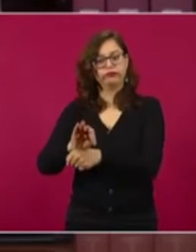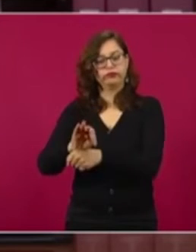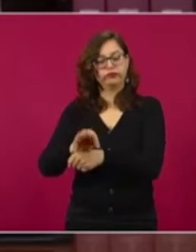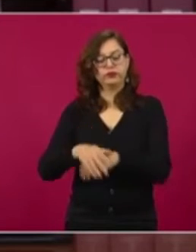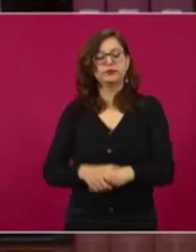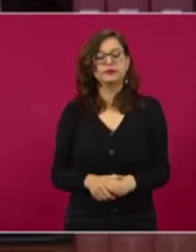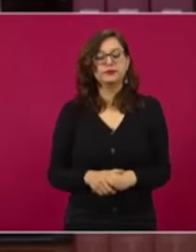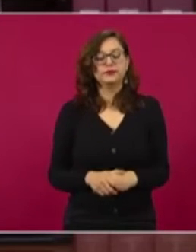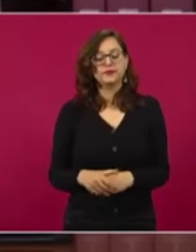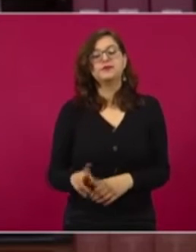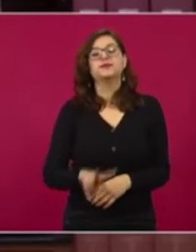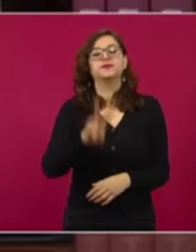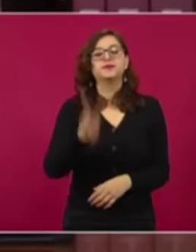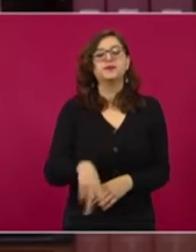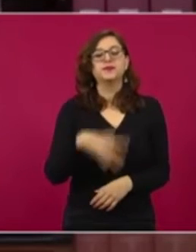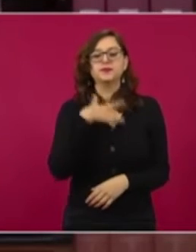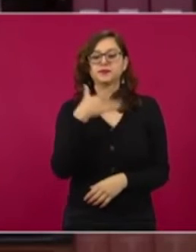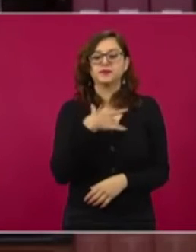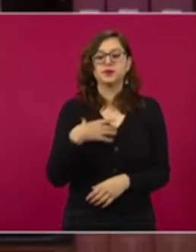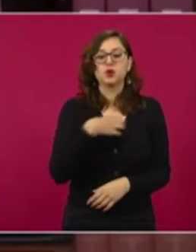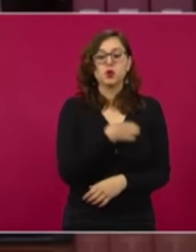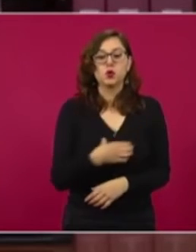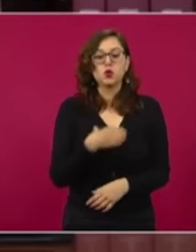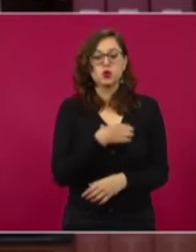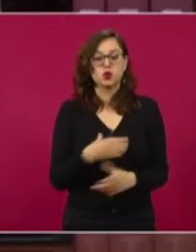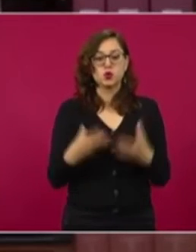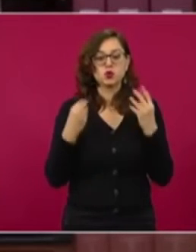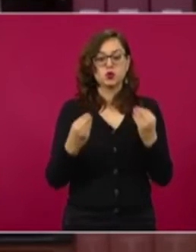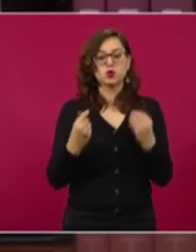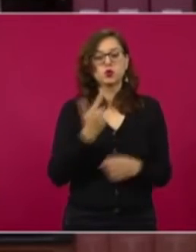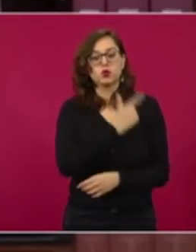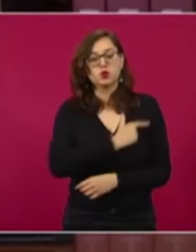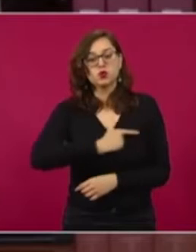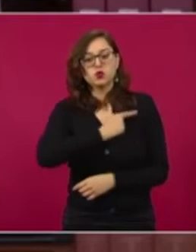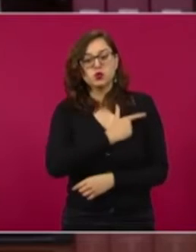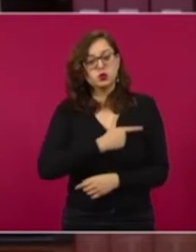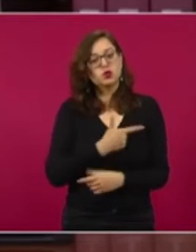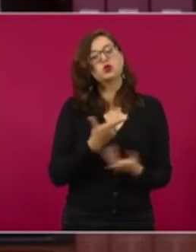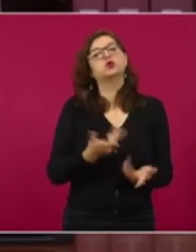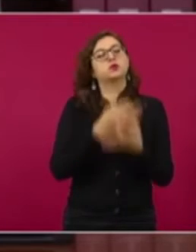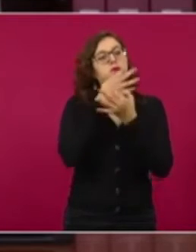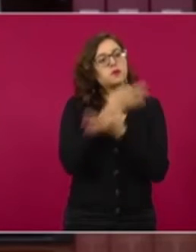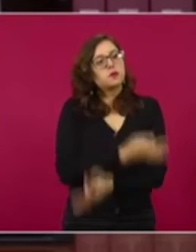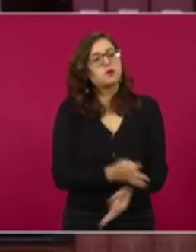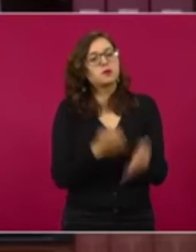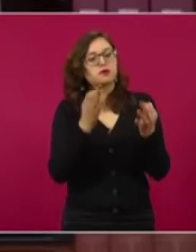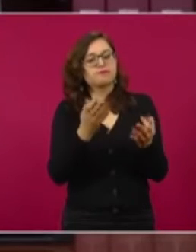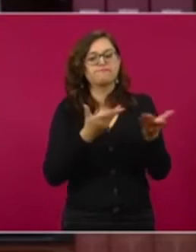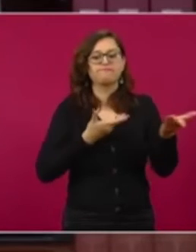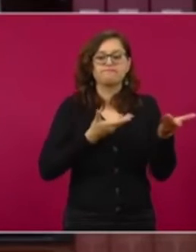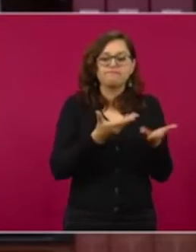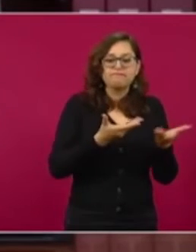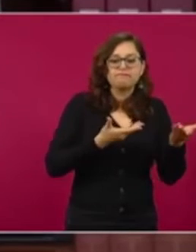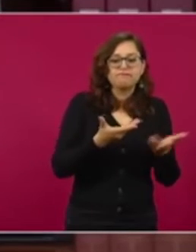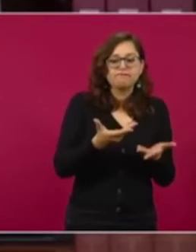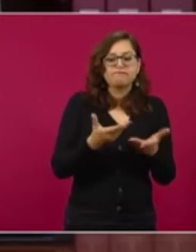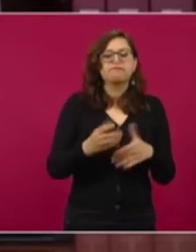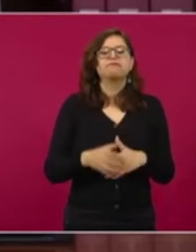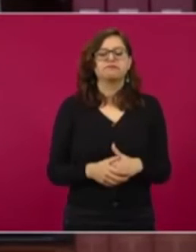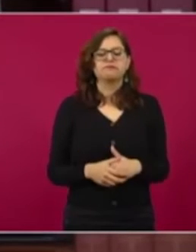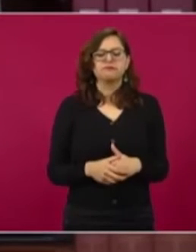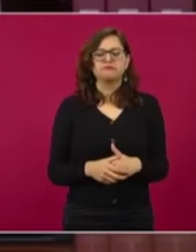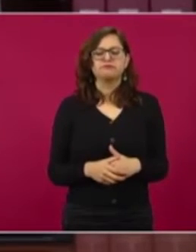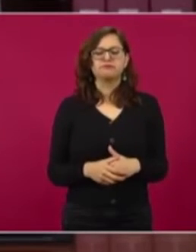Me da, la verdad, mucho gusto poder conversar con ustedes. Seguramente van